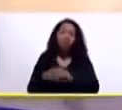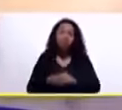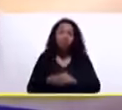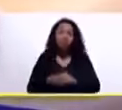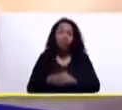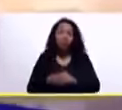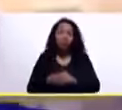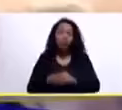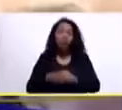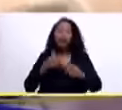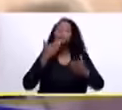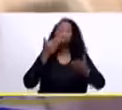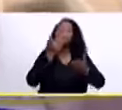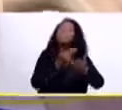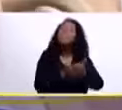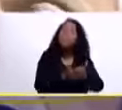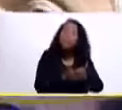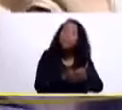nos permitieron